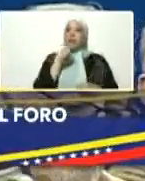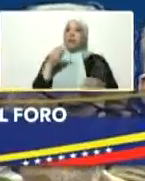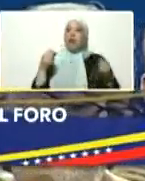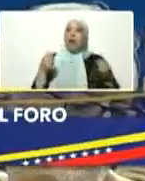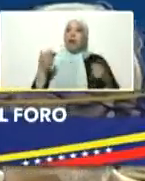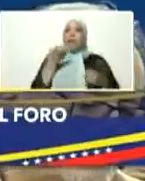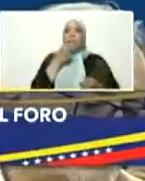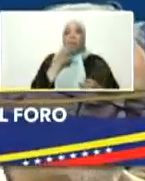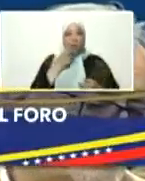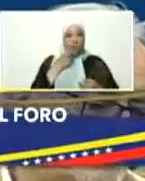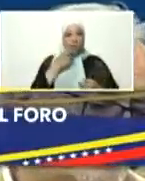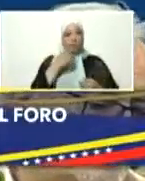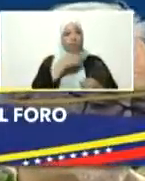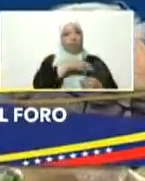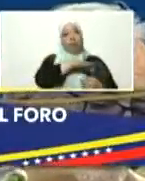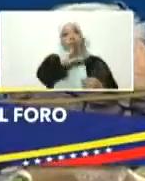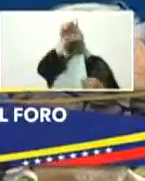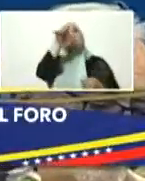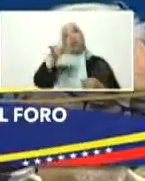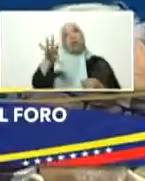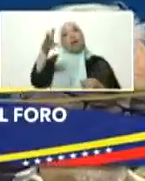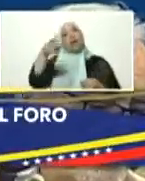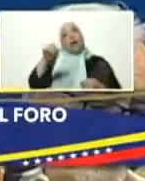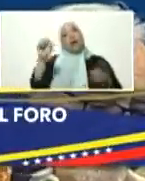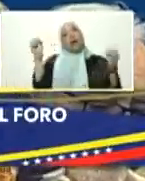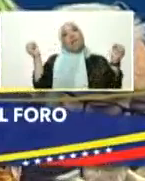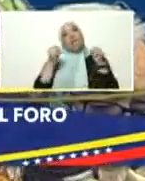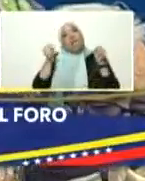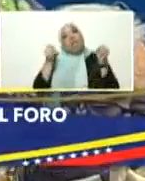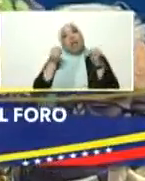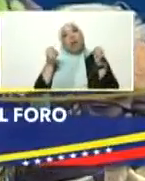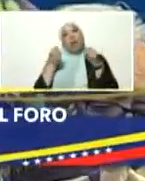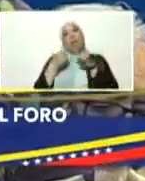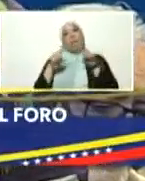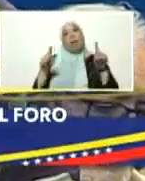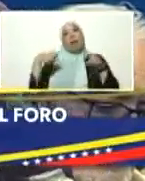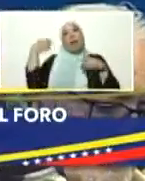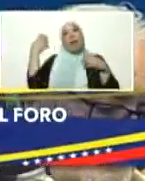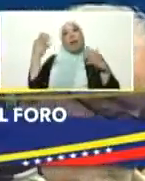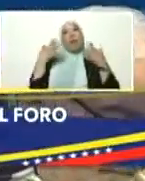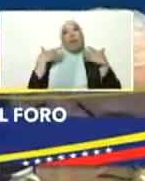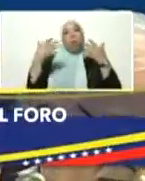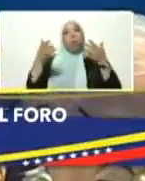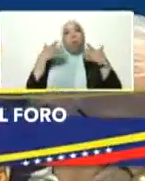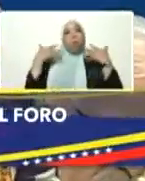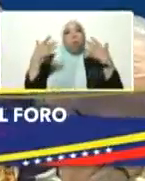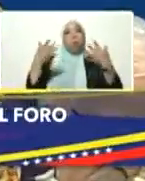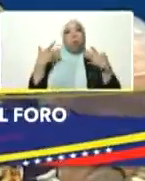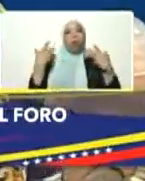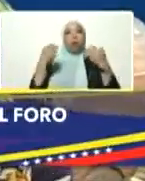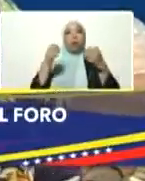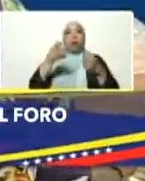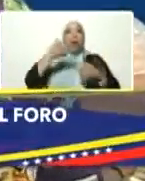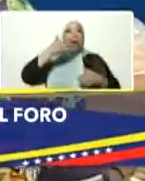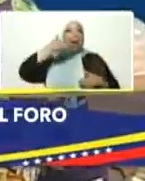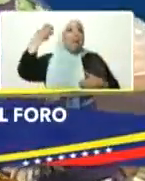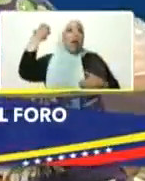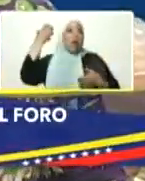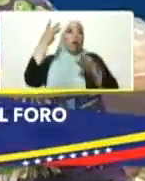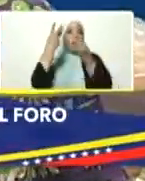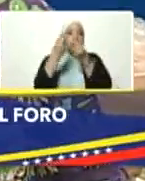afectación de nuestros páramos andinos tiene una implicación terrible sobre nuestros ríos y sobre el agua, que es la que permite